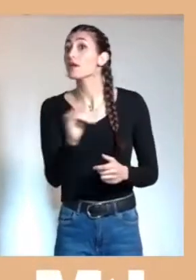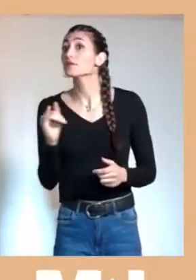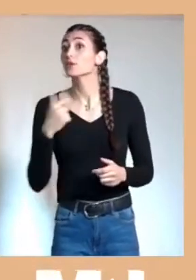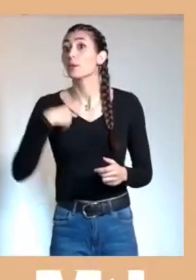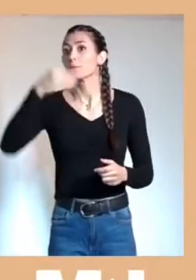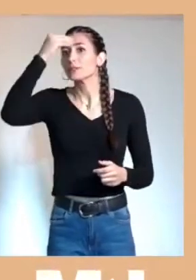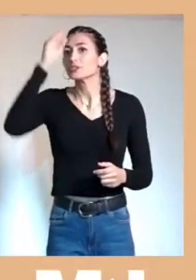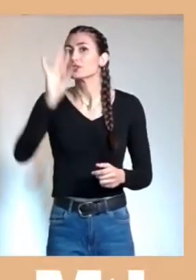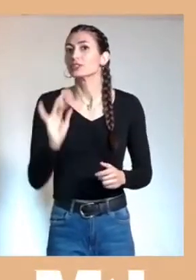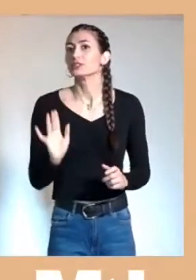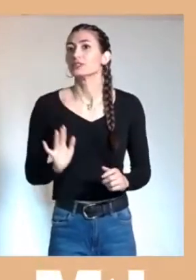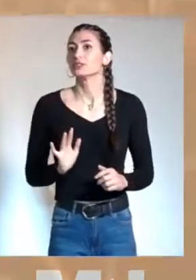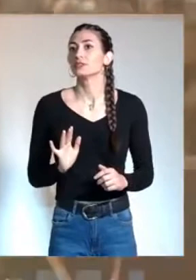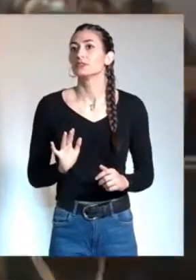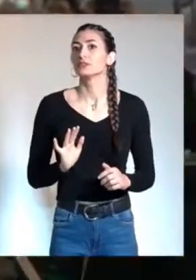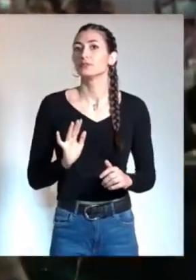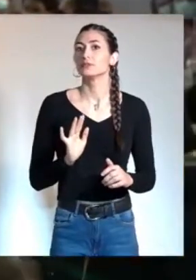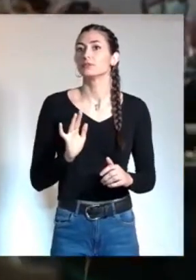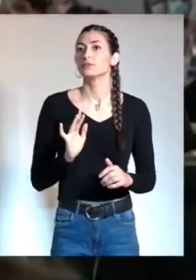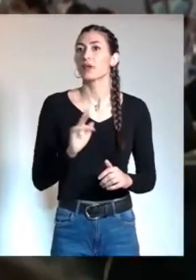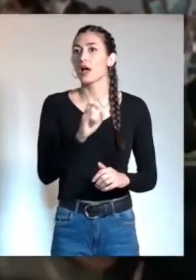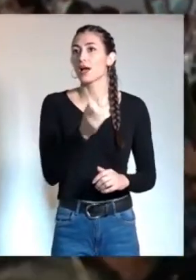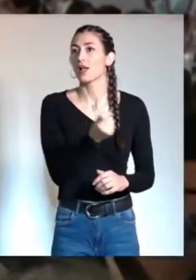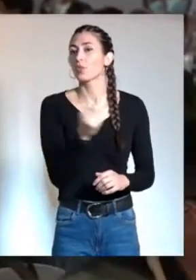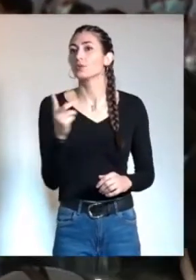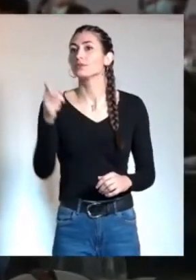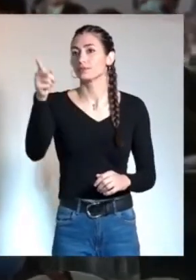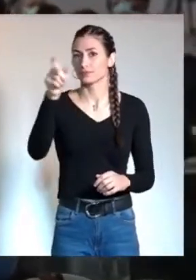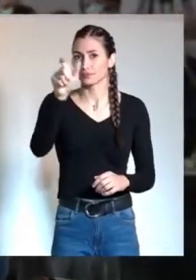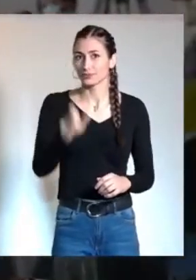hay varias. Mira, ya se levanta una.